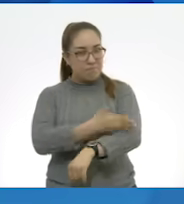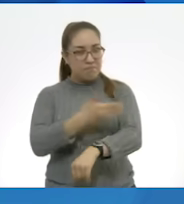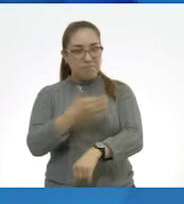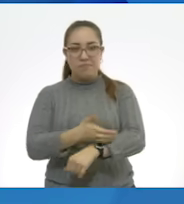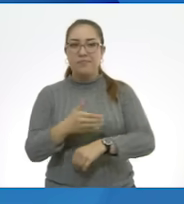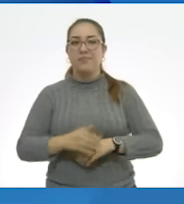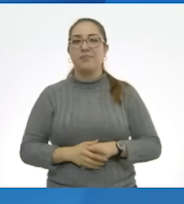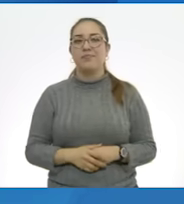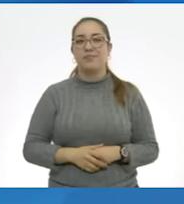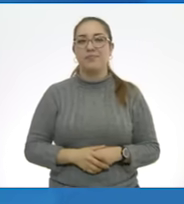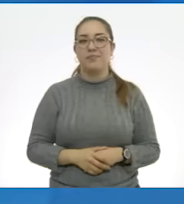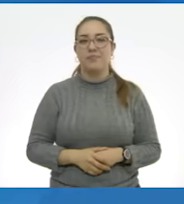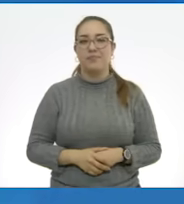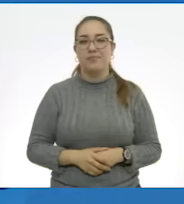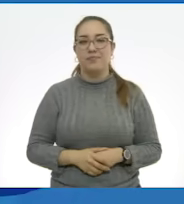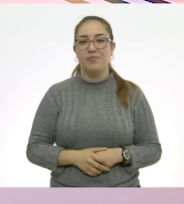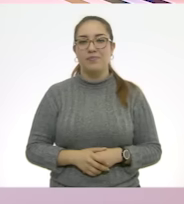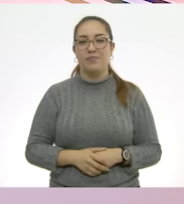Vamos.